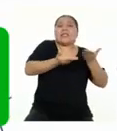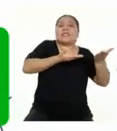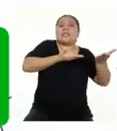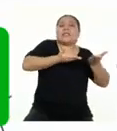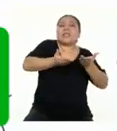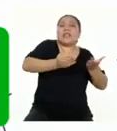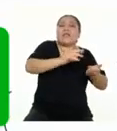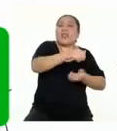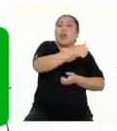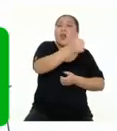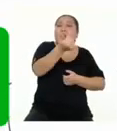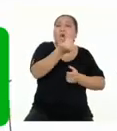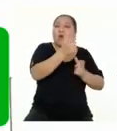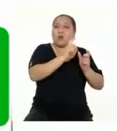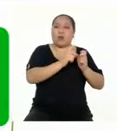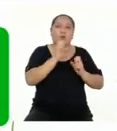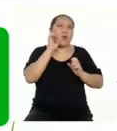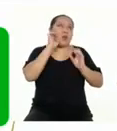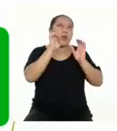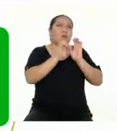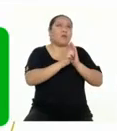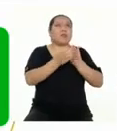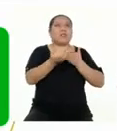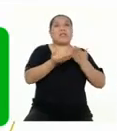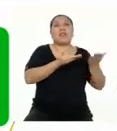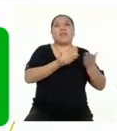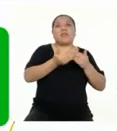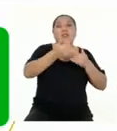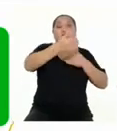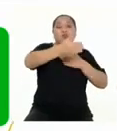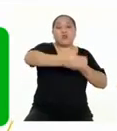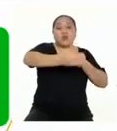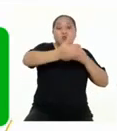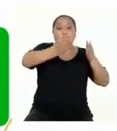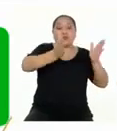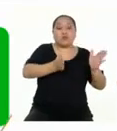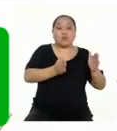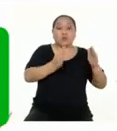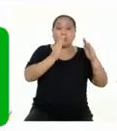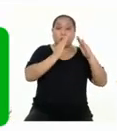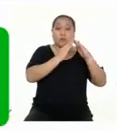otras. Pensemos en el servicio de una biblioteca.